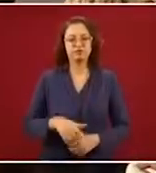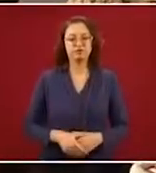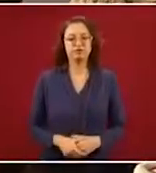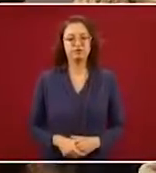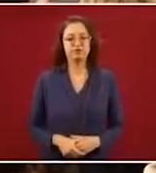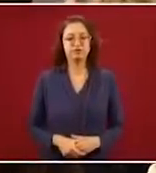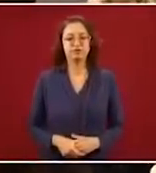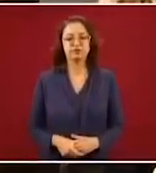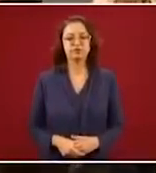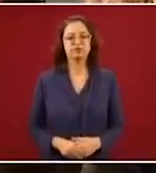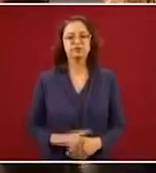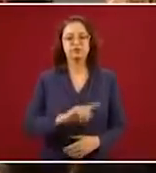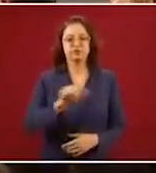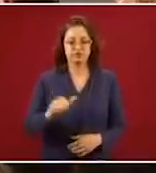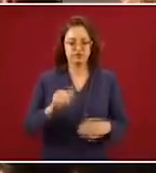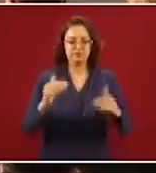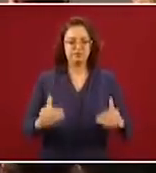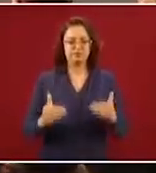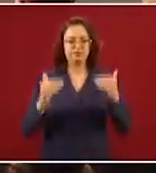Y luego nos vamos para atrás.